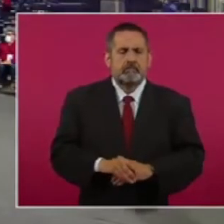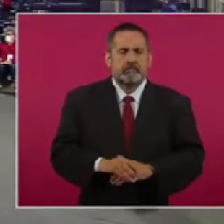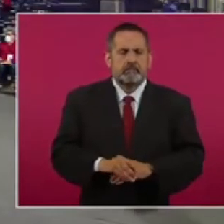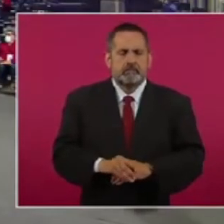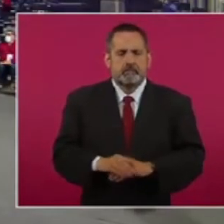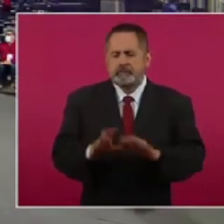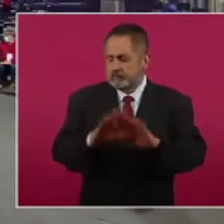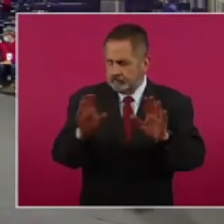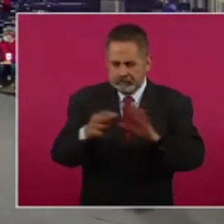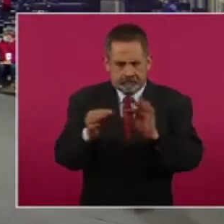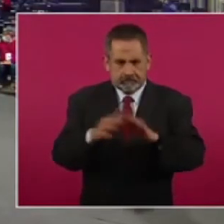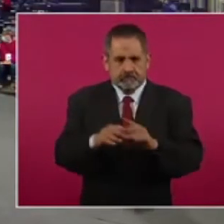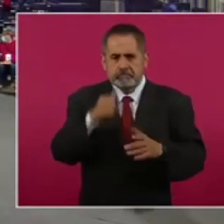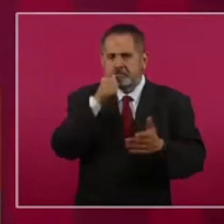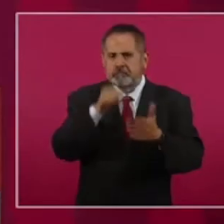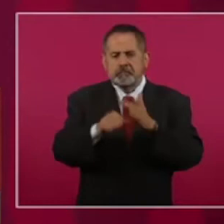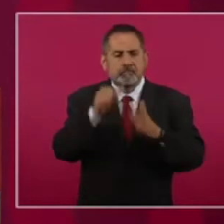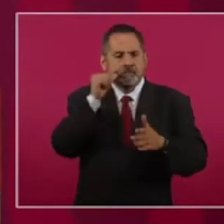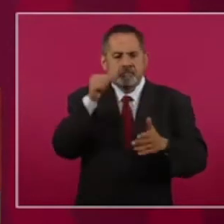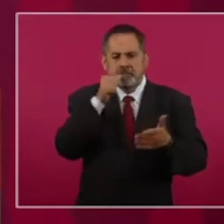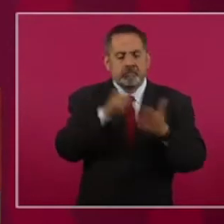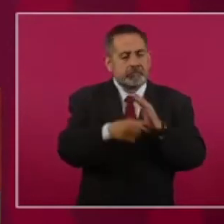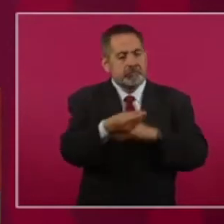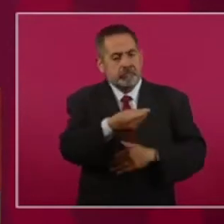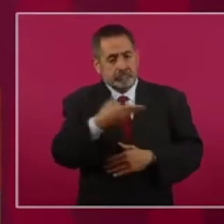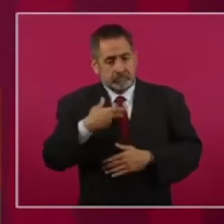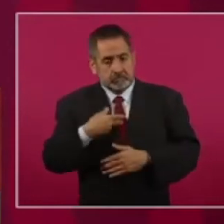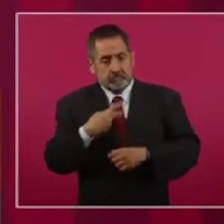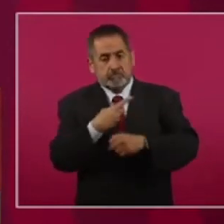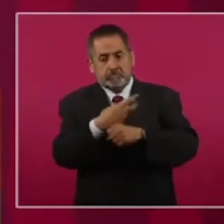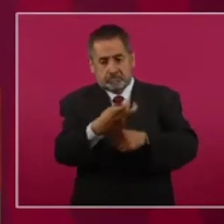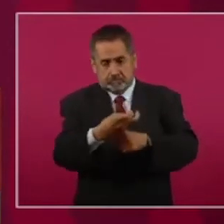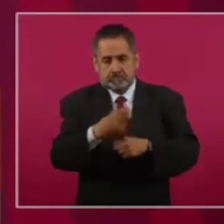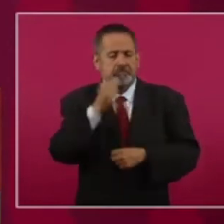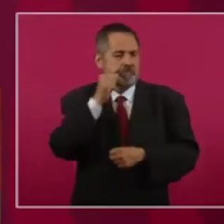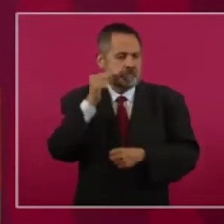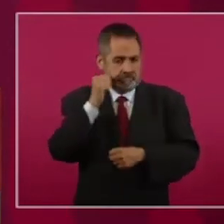Ya me llegó ayer, me llegó la invitación.